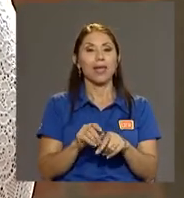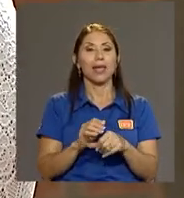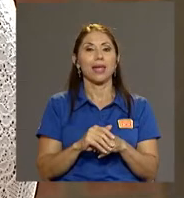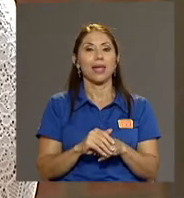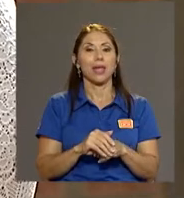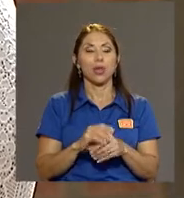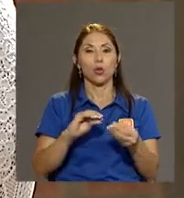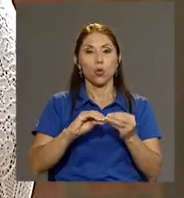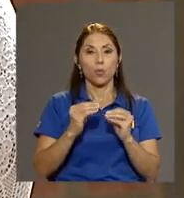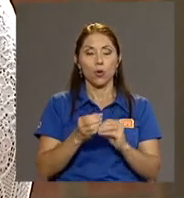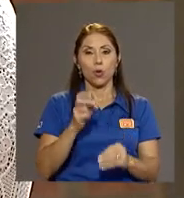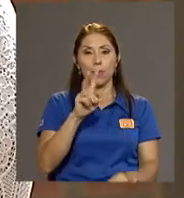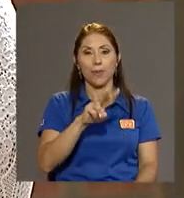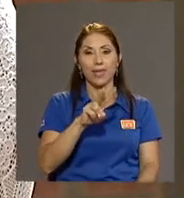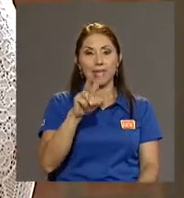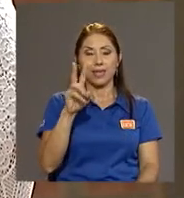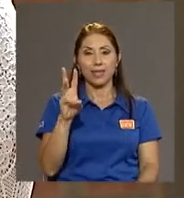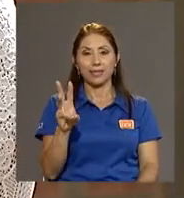el